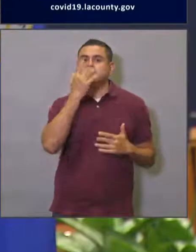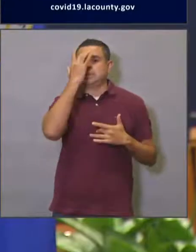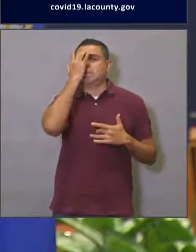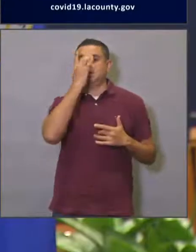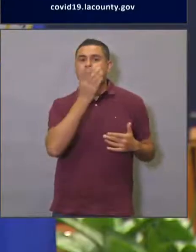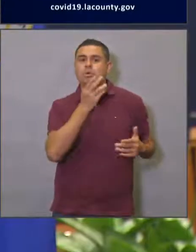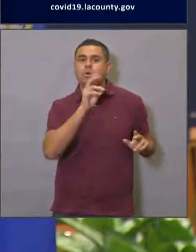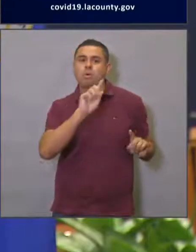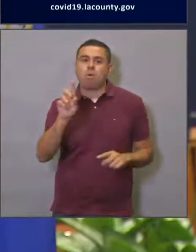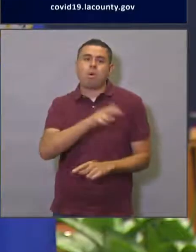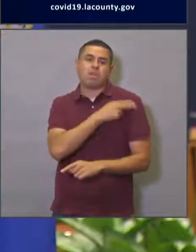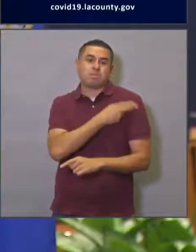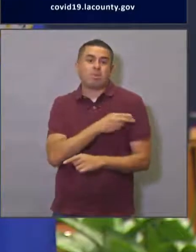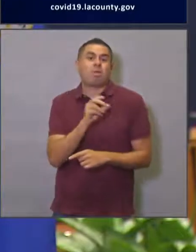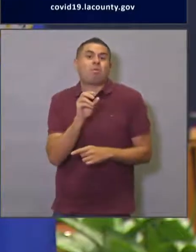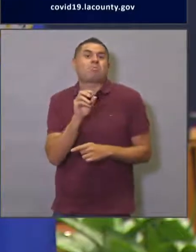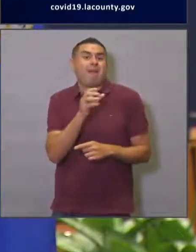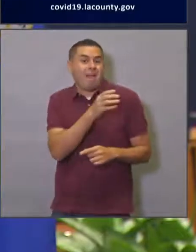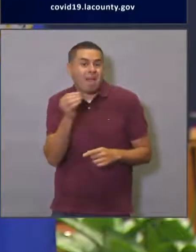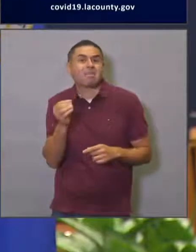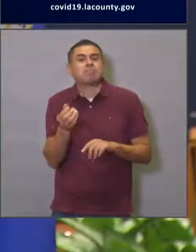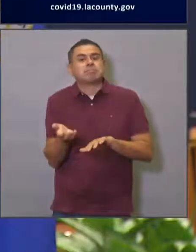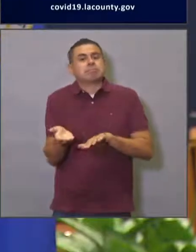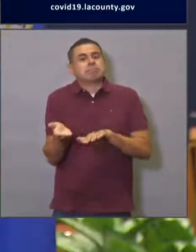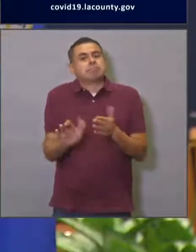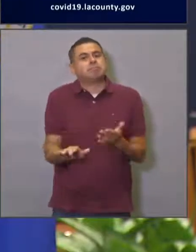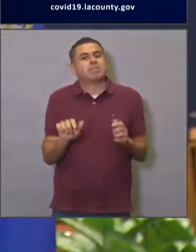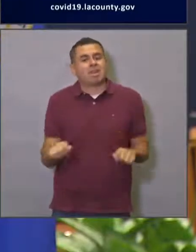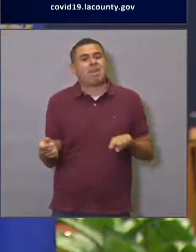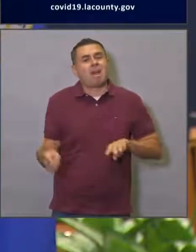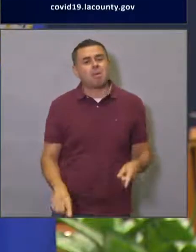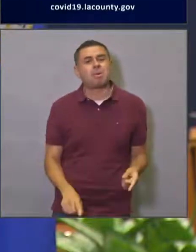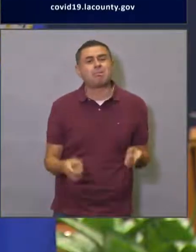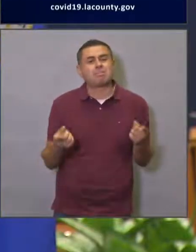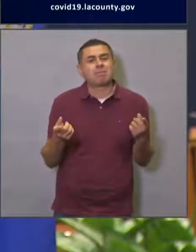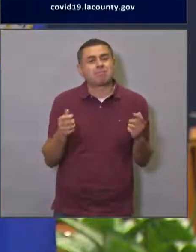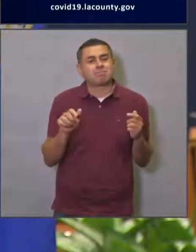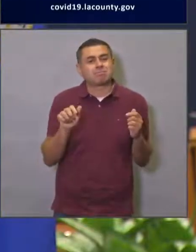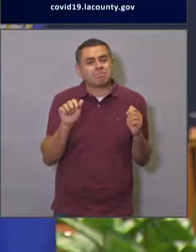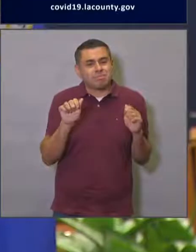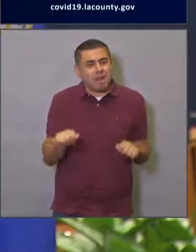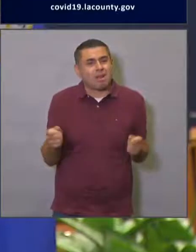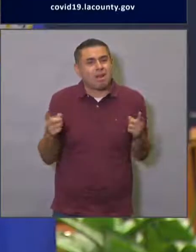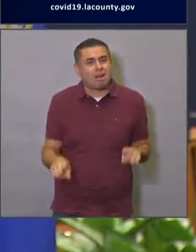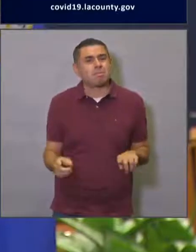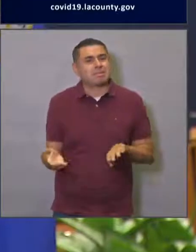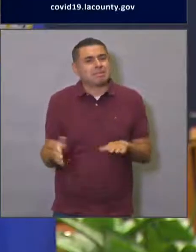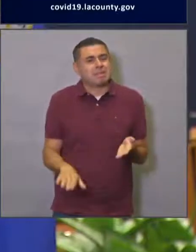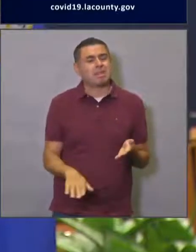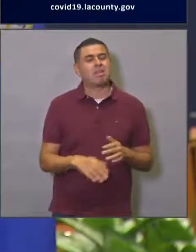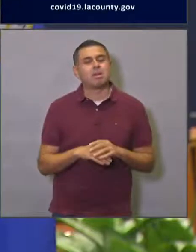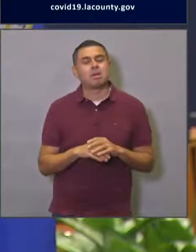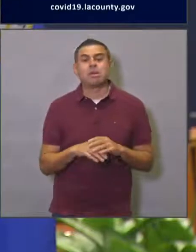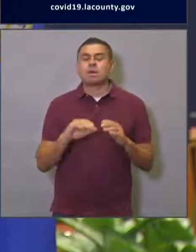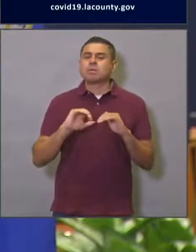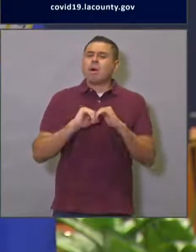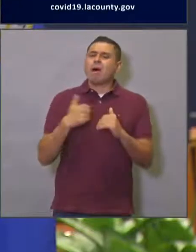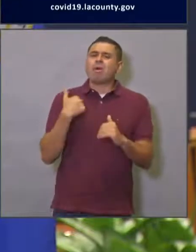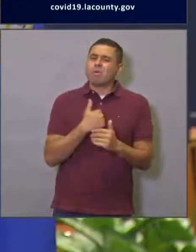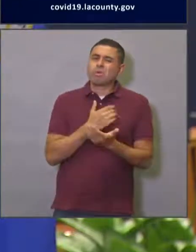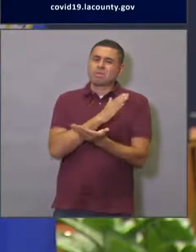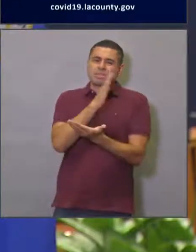Por lo tanto, observamos estos datos de cerca para comprender cómo las acciones que tomamos para frenar la propagación